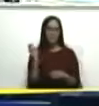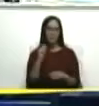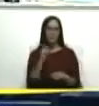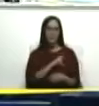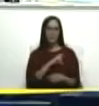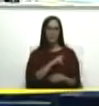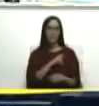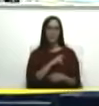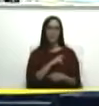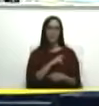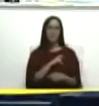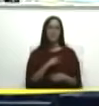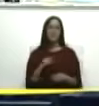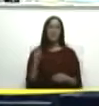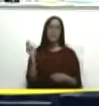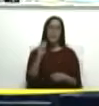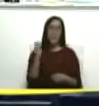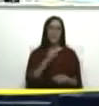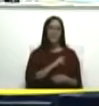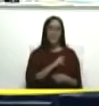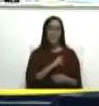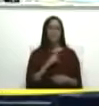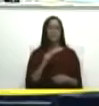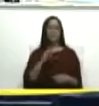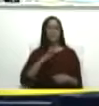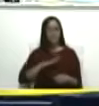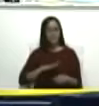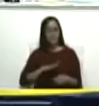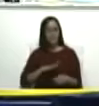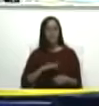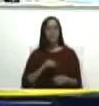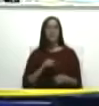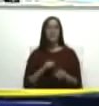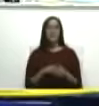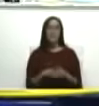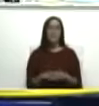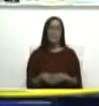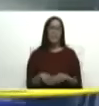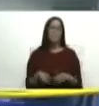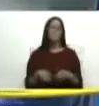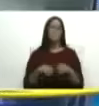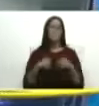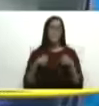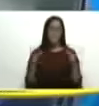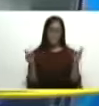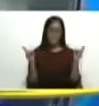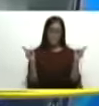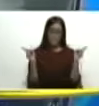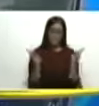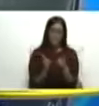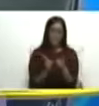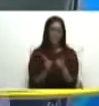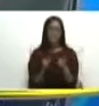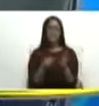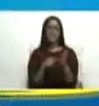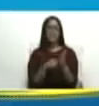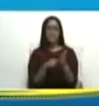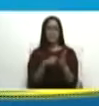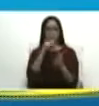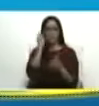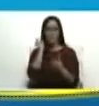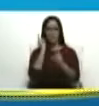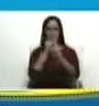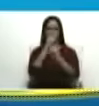y el mes de enero ha sido el mes de inflación más baja desde el año 2006,